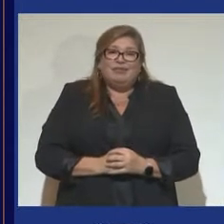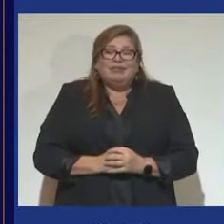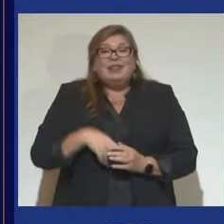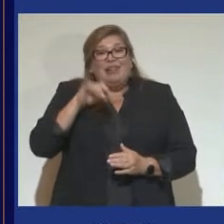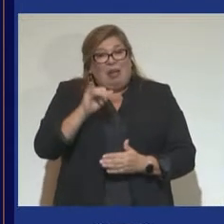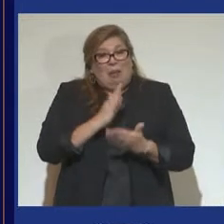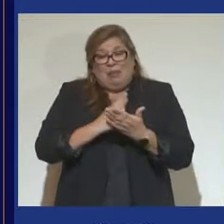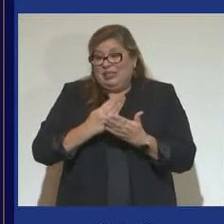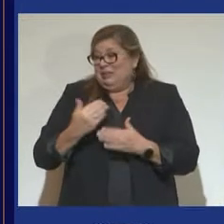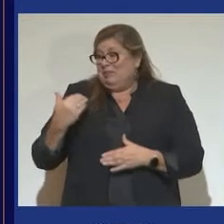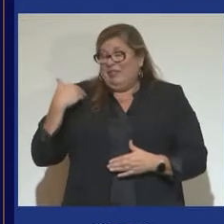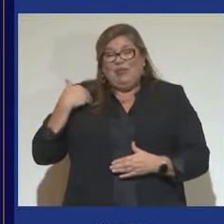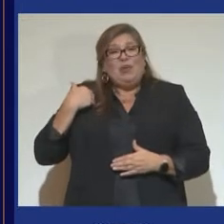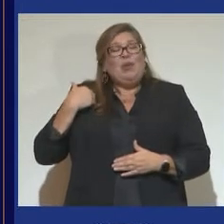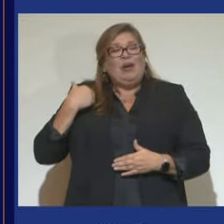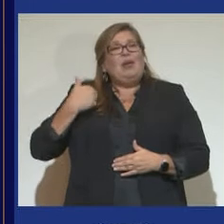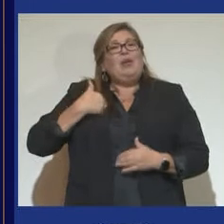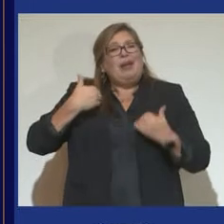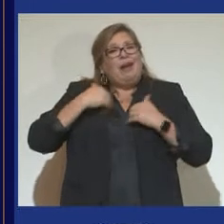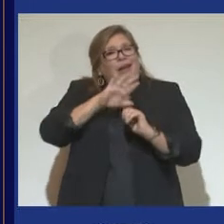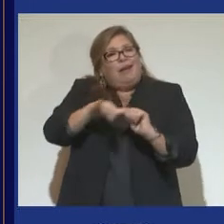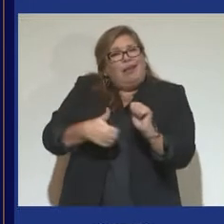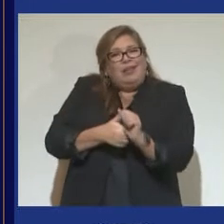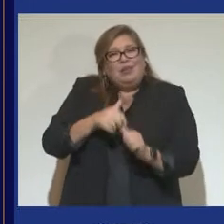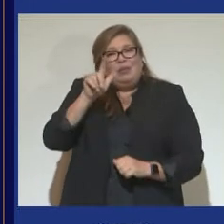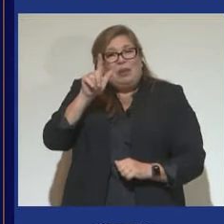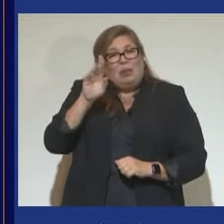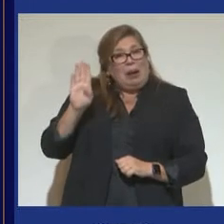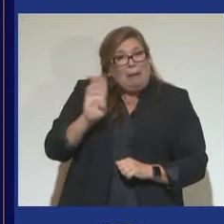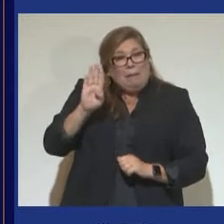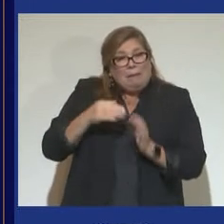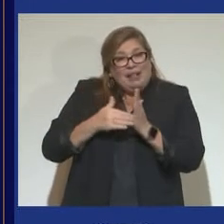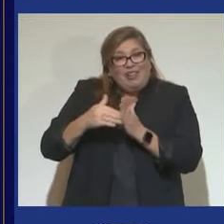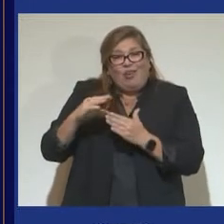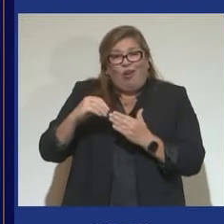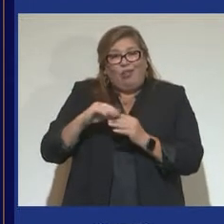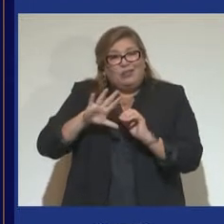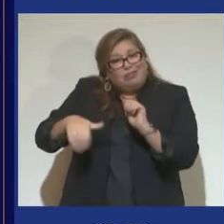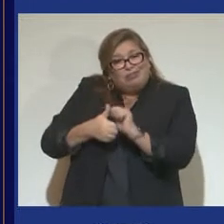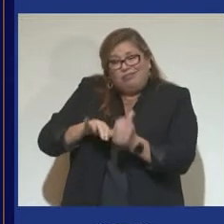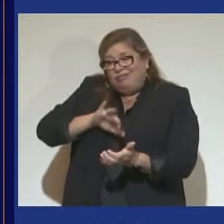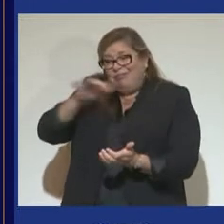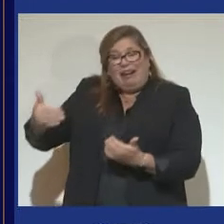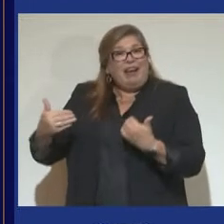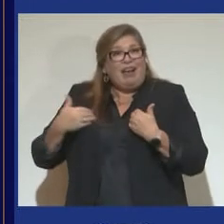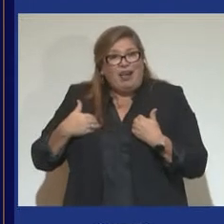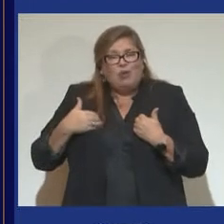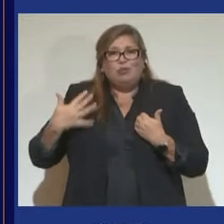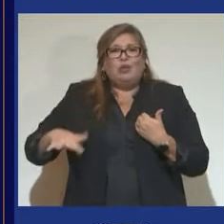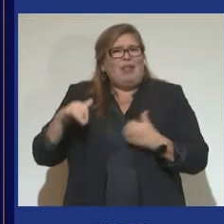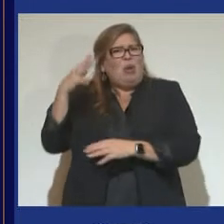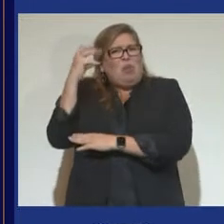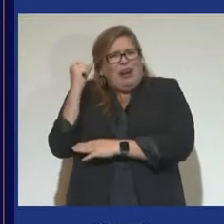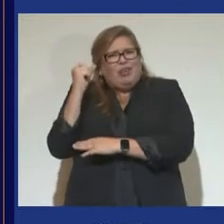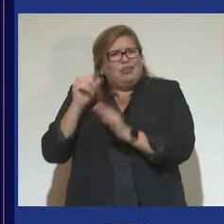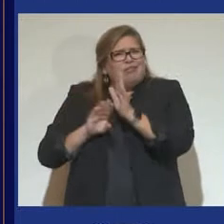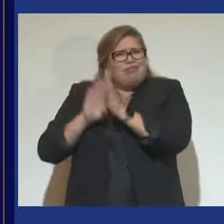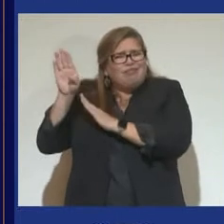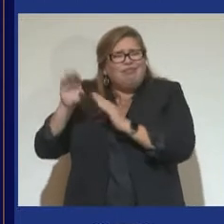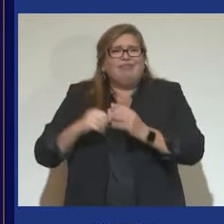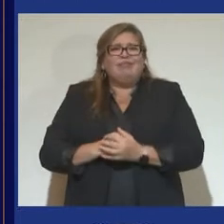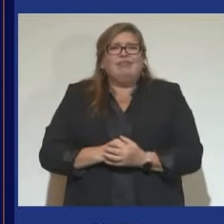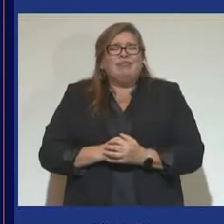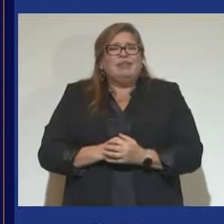era el presupuesto que teníamos que reflejar bentos 21.000 millones en reservas y habíamos encontrar concentrado